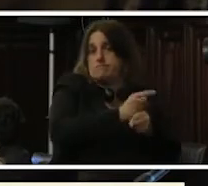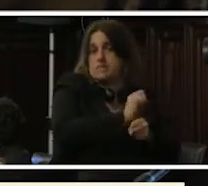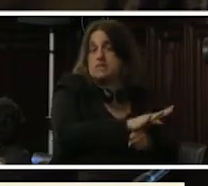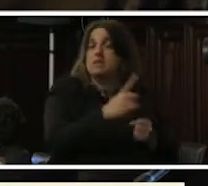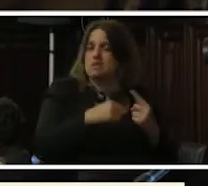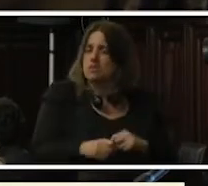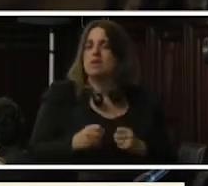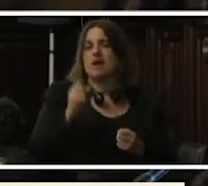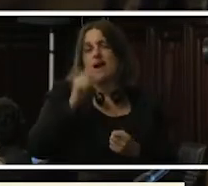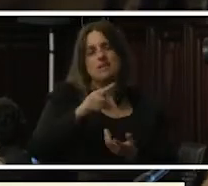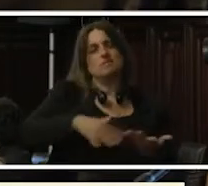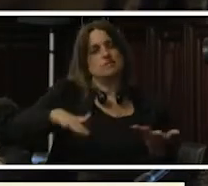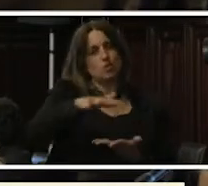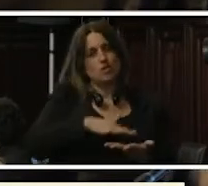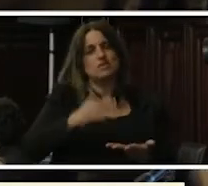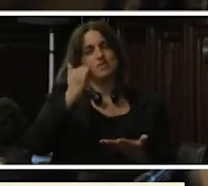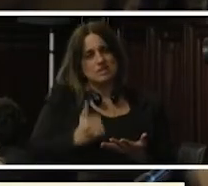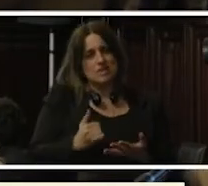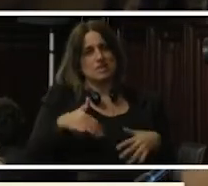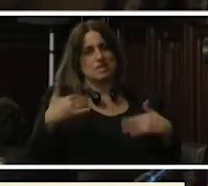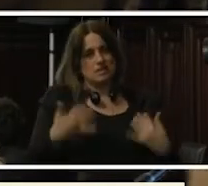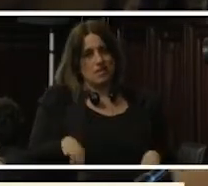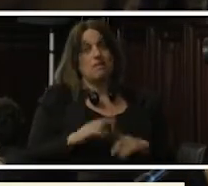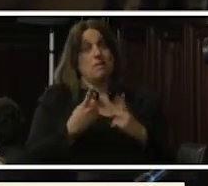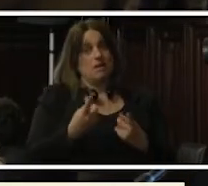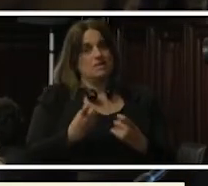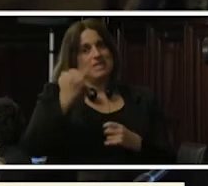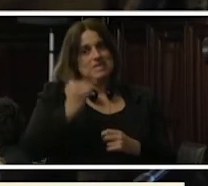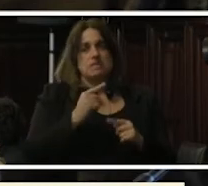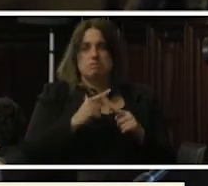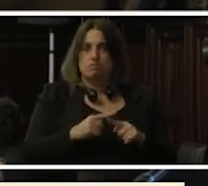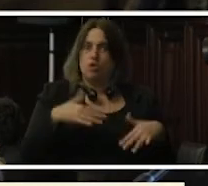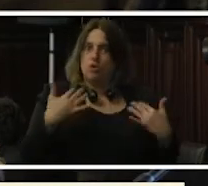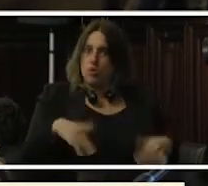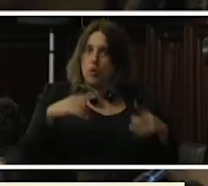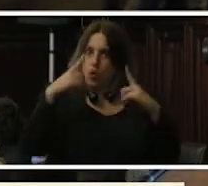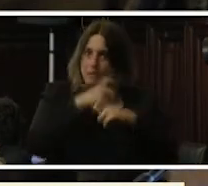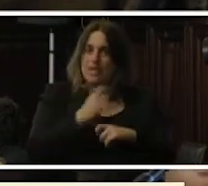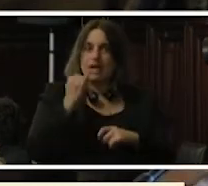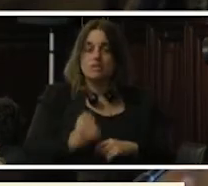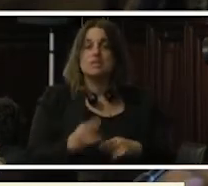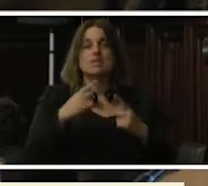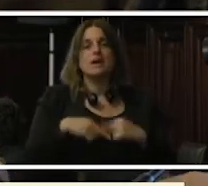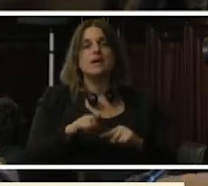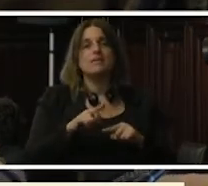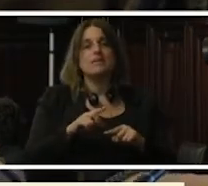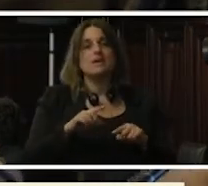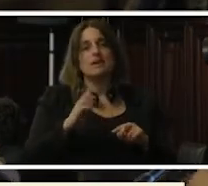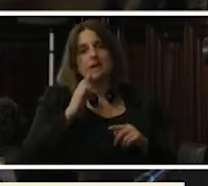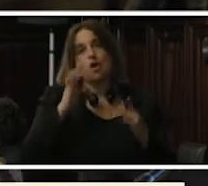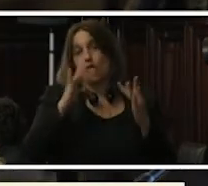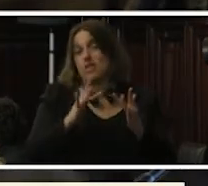es una situación que va a demandar, por su complejidad, este